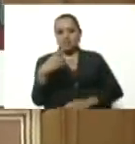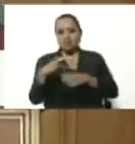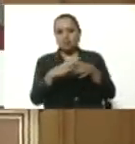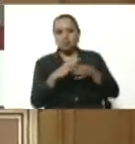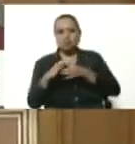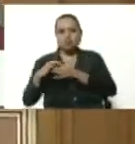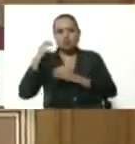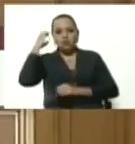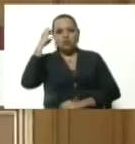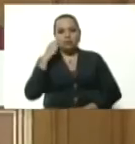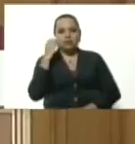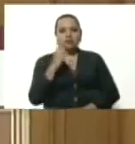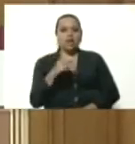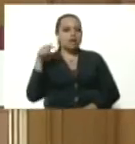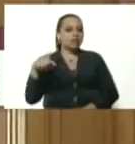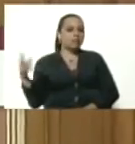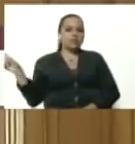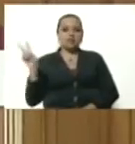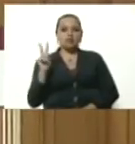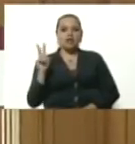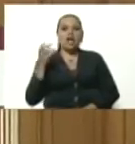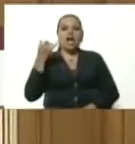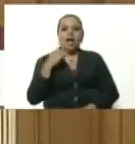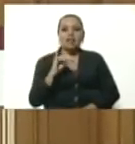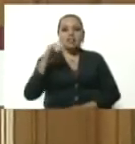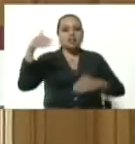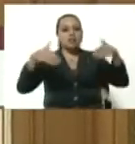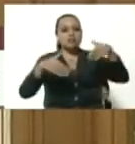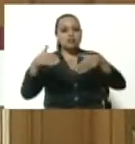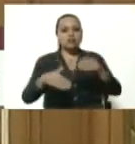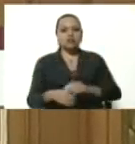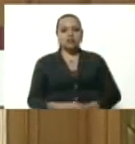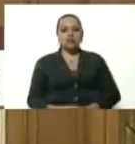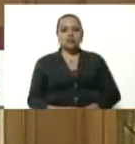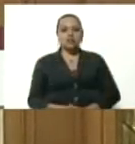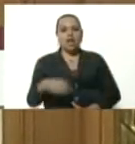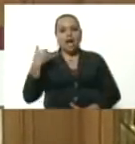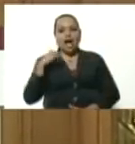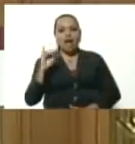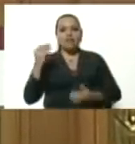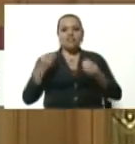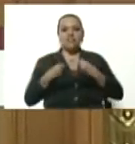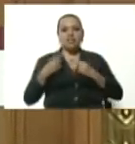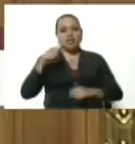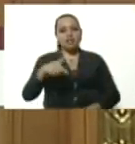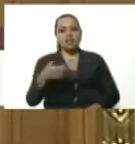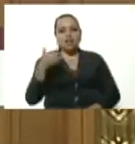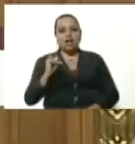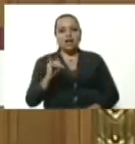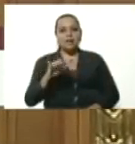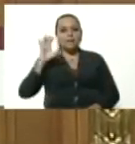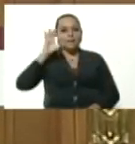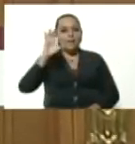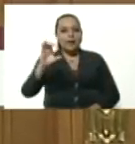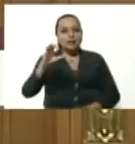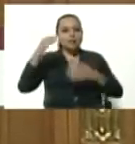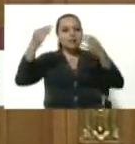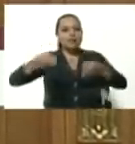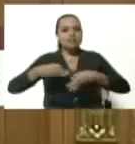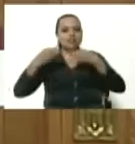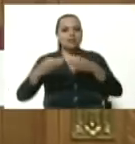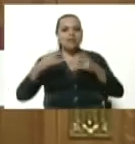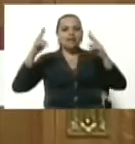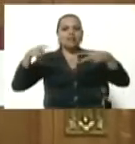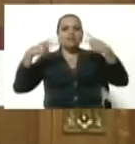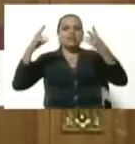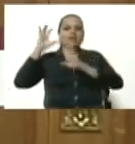Europea, aquí en Venezuela habrá elecciones, aquí habrá vida y aquí habrá patria para siempre. ¡Que viva